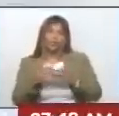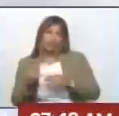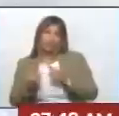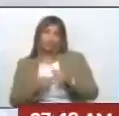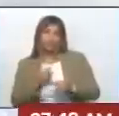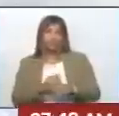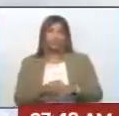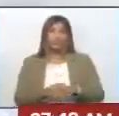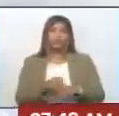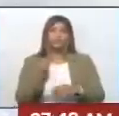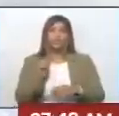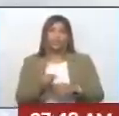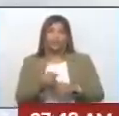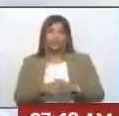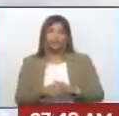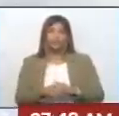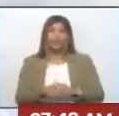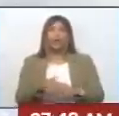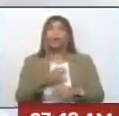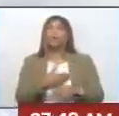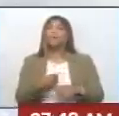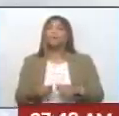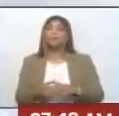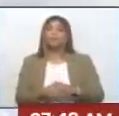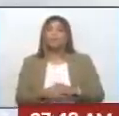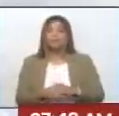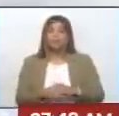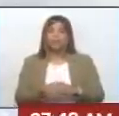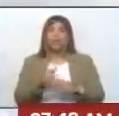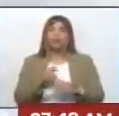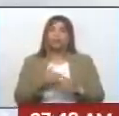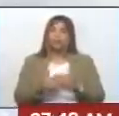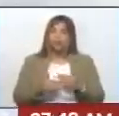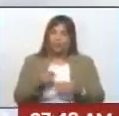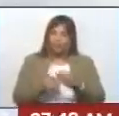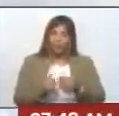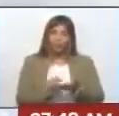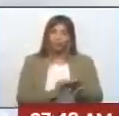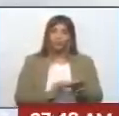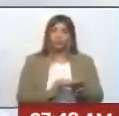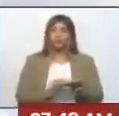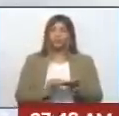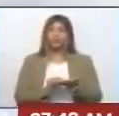internacional, y eso el presidente ha ido de alguna manera